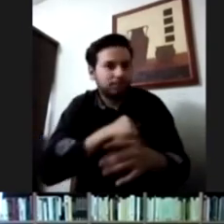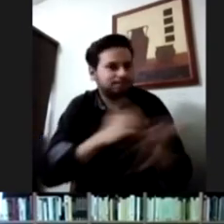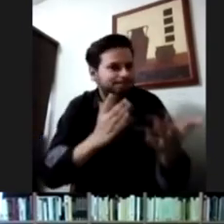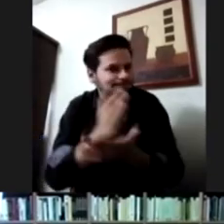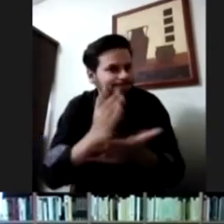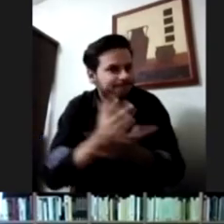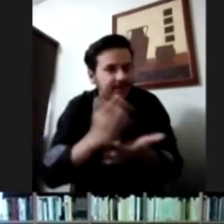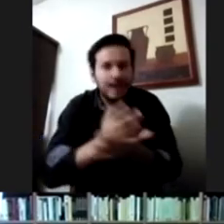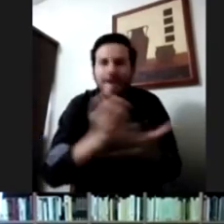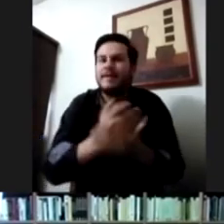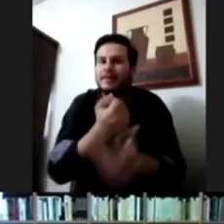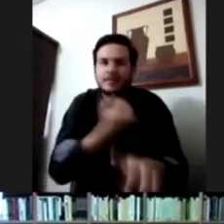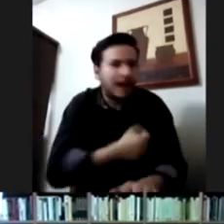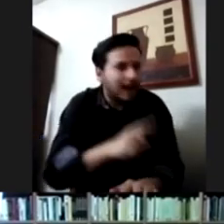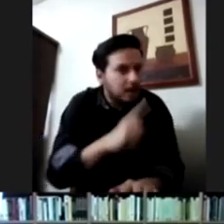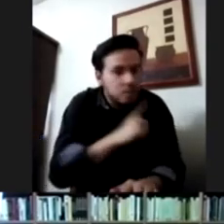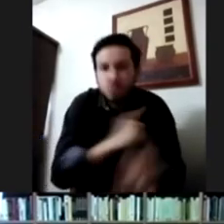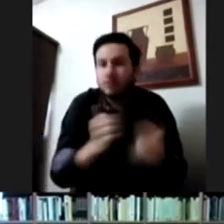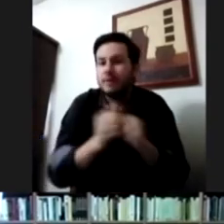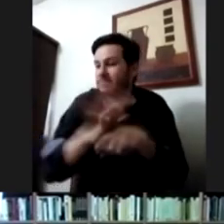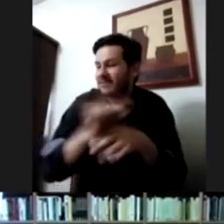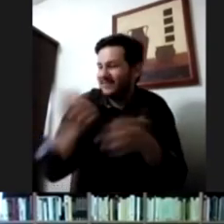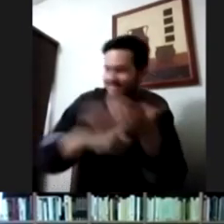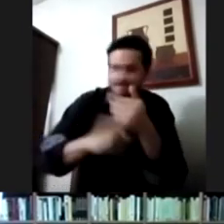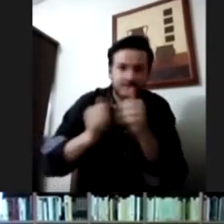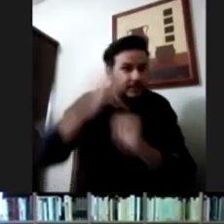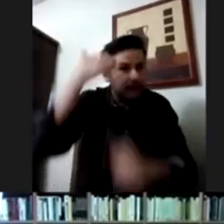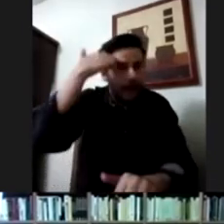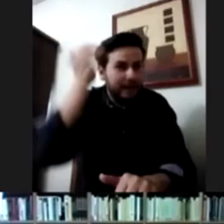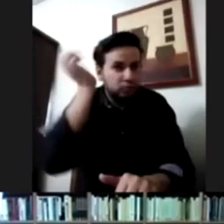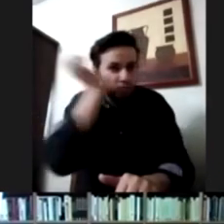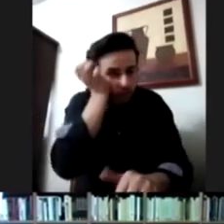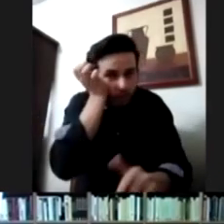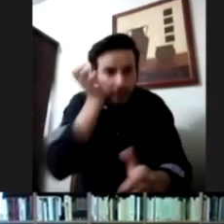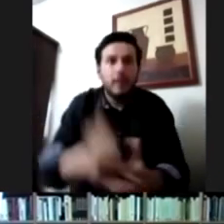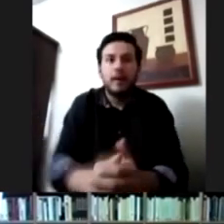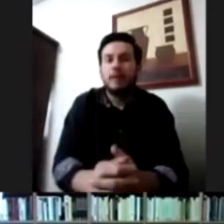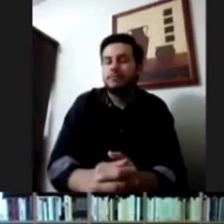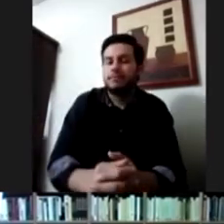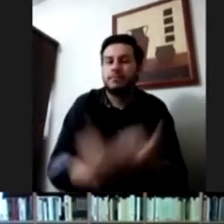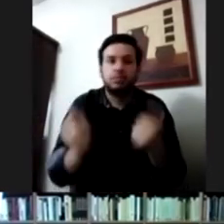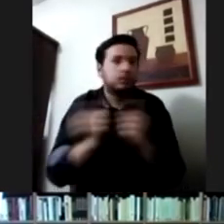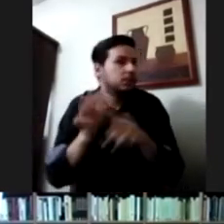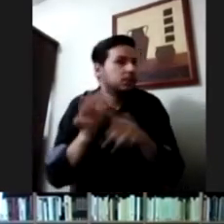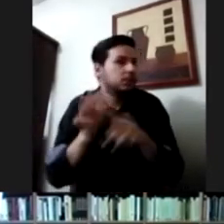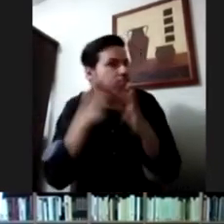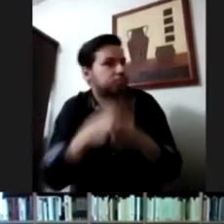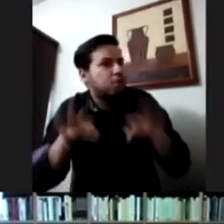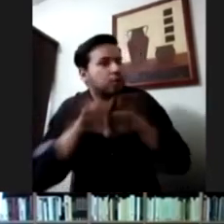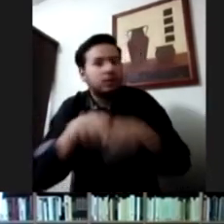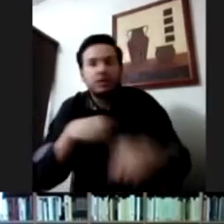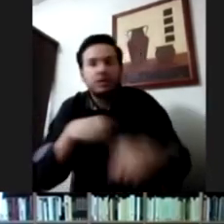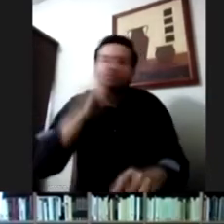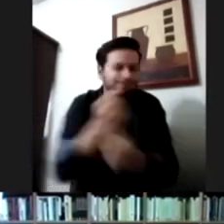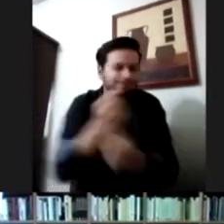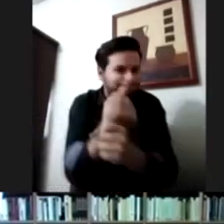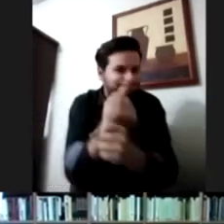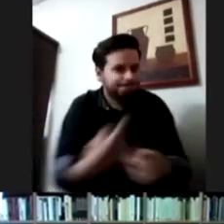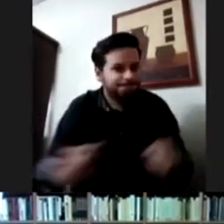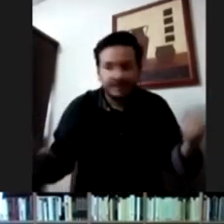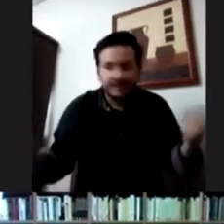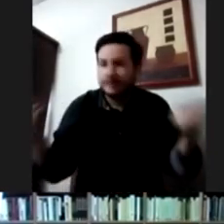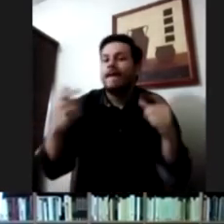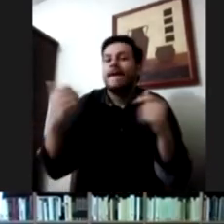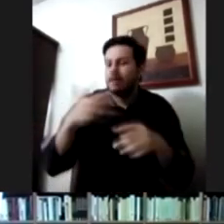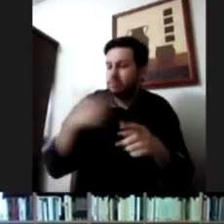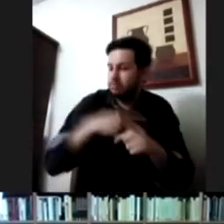sea, en el caso de San Cristóbal, un dato importante en relación a la niñez indígena es que de acuerdo a la encuesta intercensal